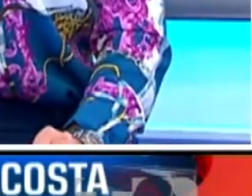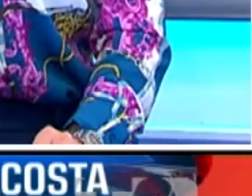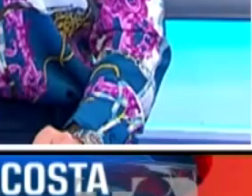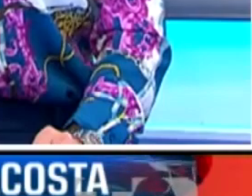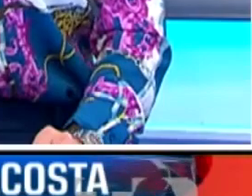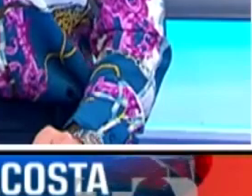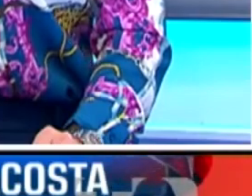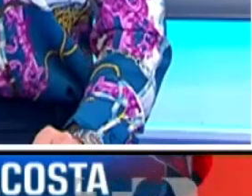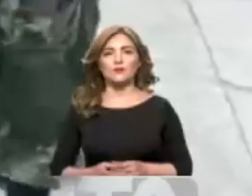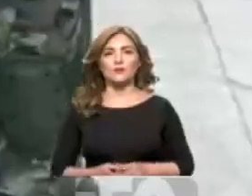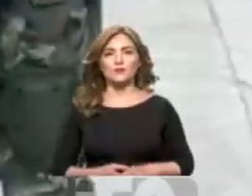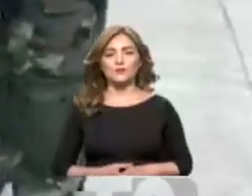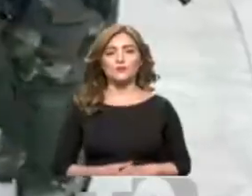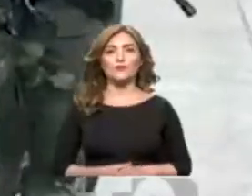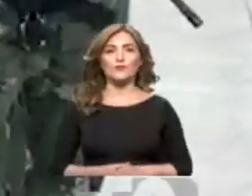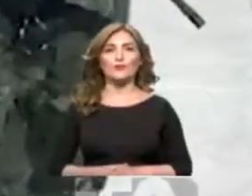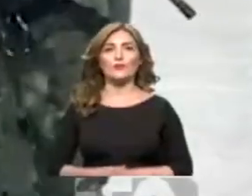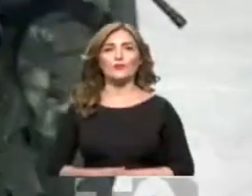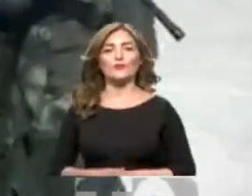horas.